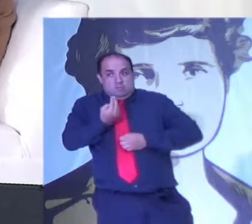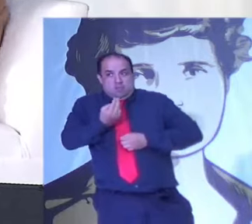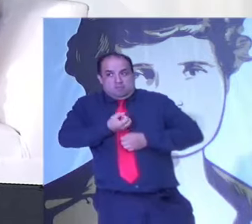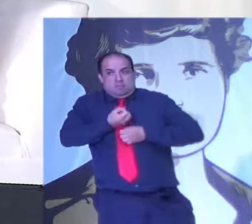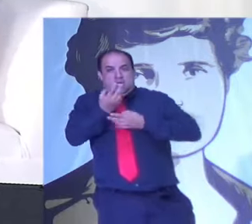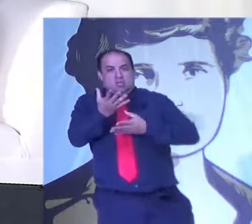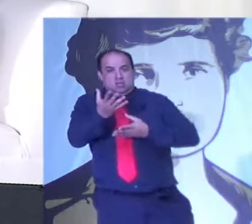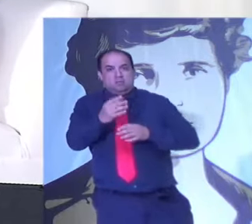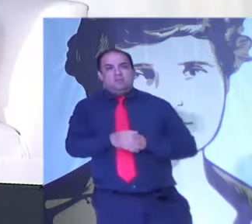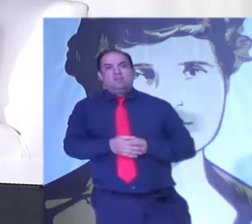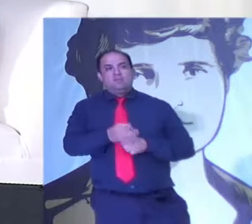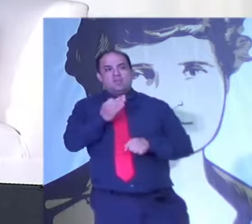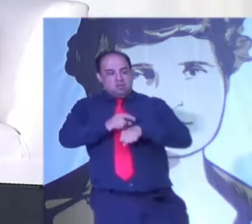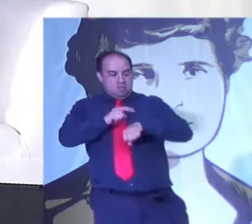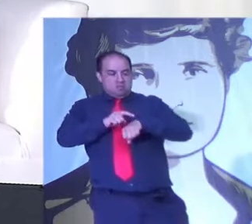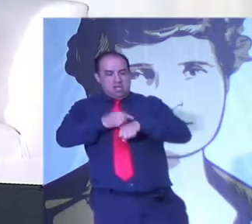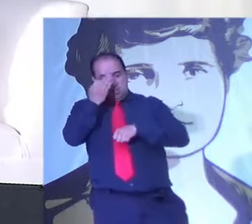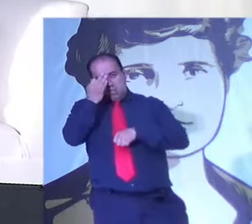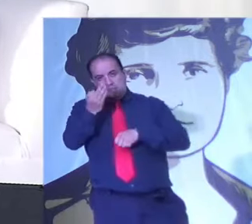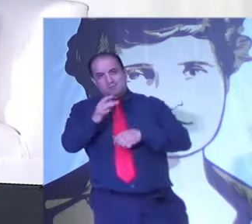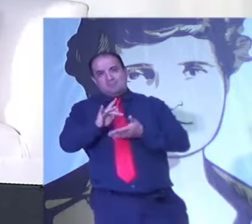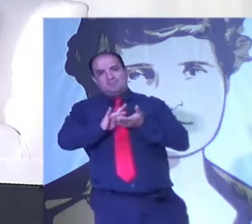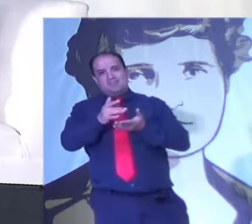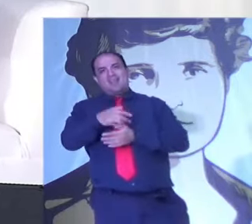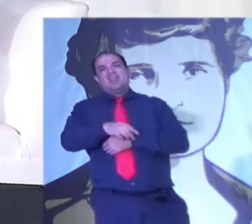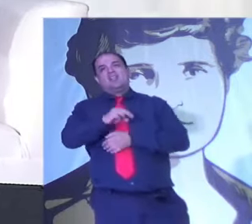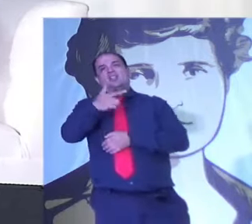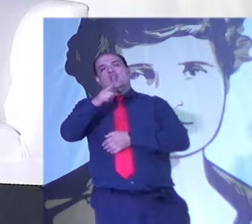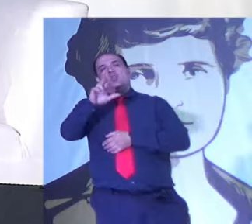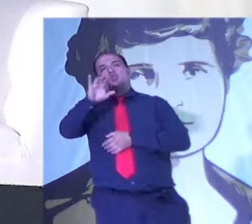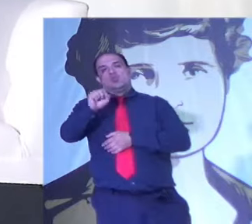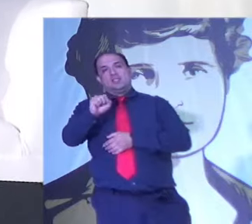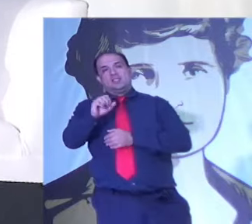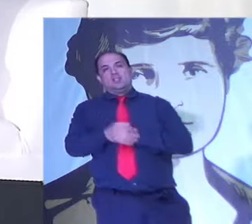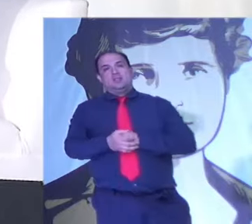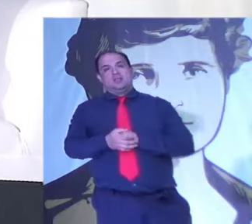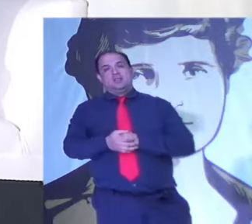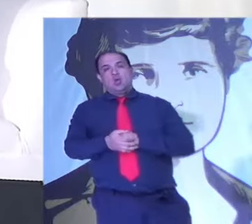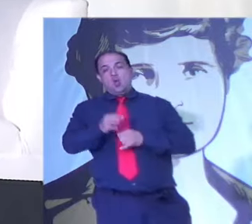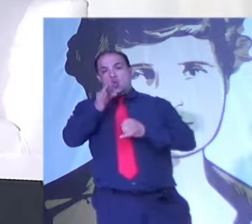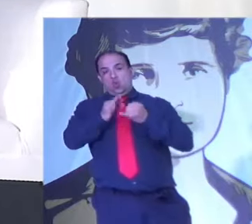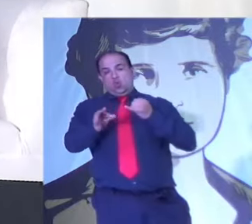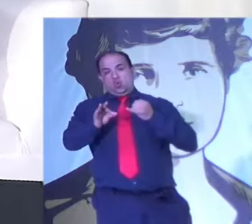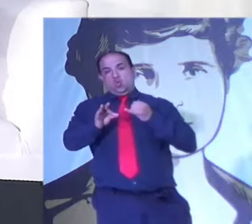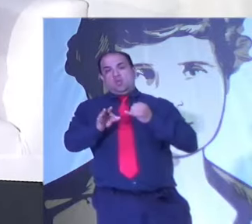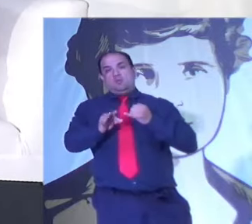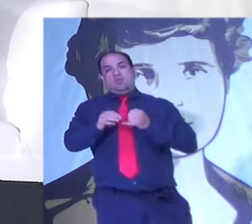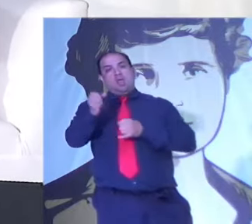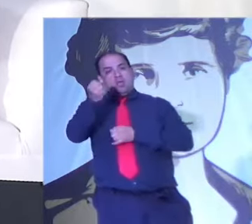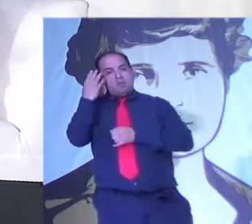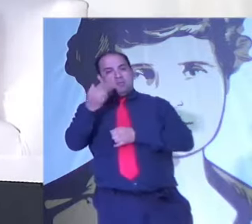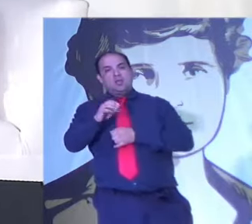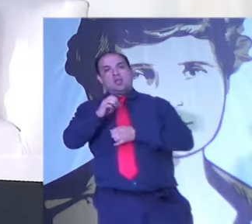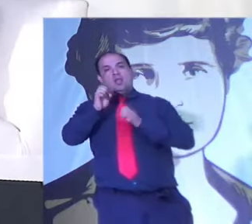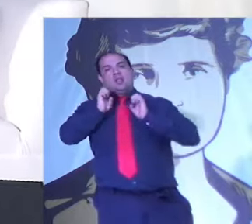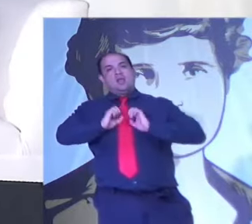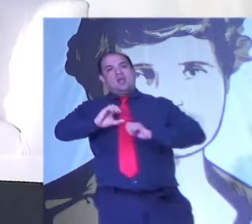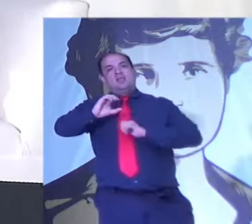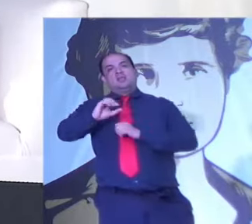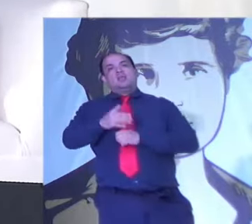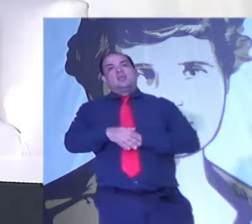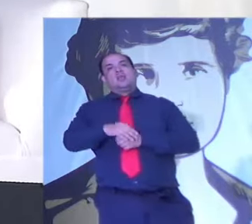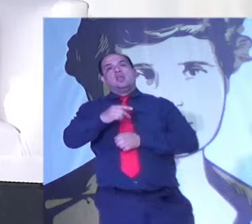Pues estamos sobre el tiempo ya, Luis Humberto. Muchísimas gracias. El último show del Elegante Joan va a estar en esa mesa